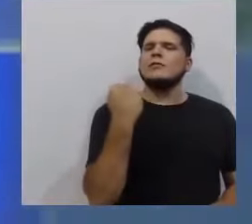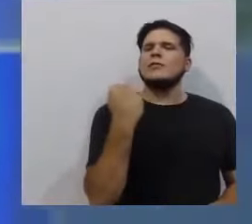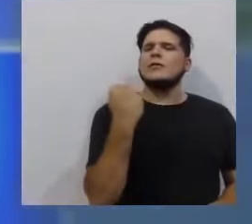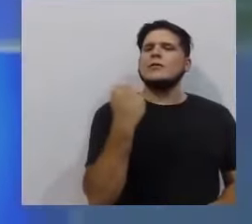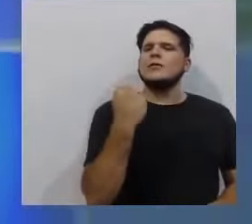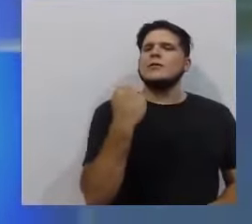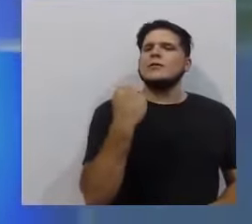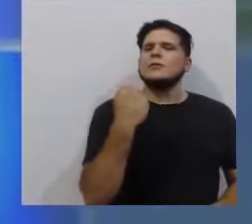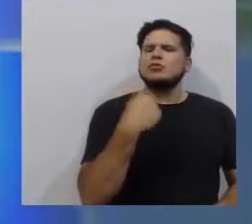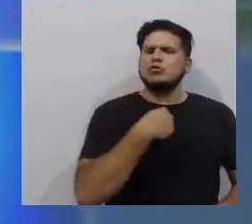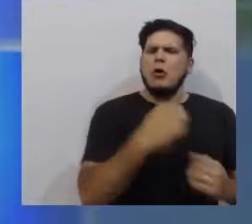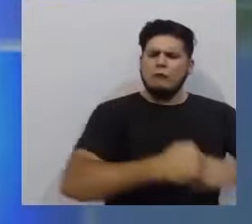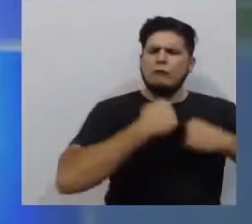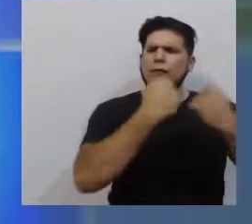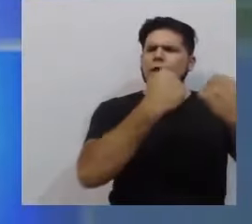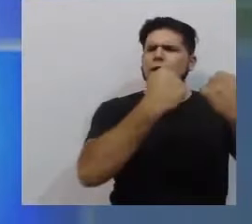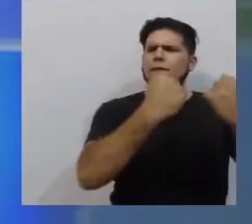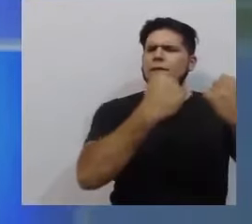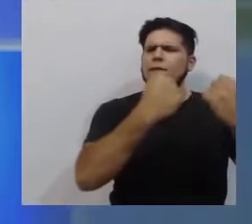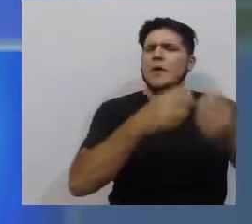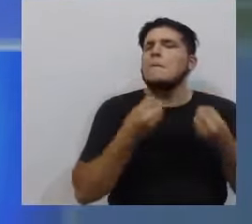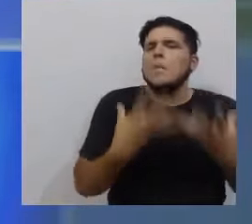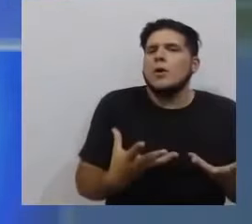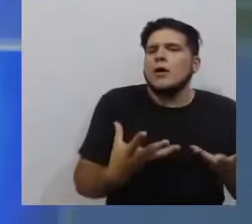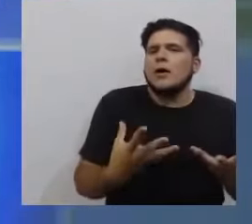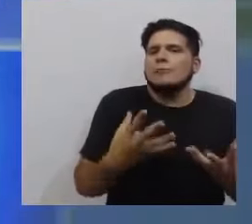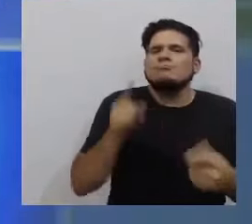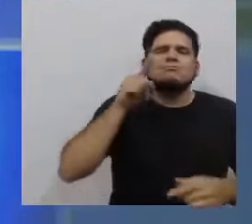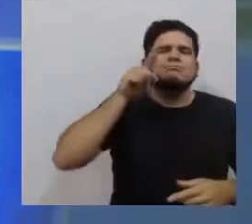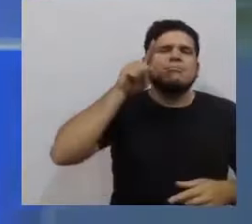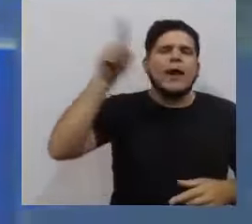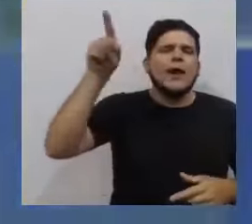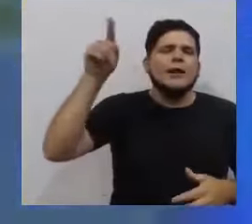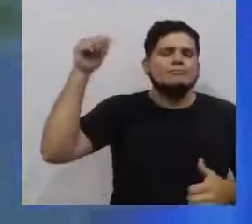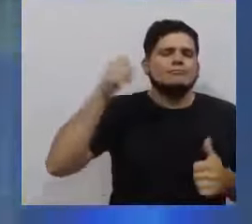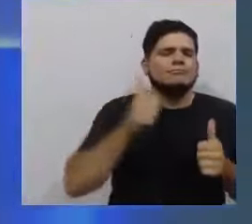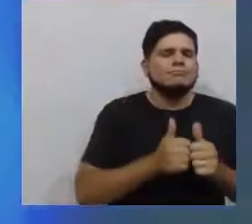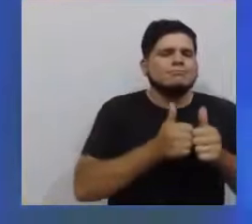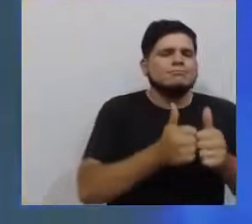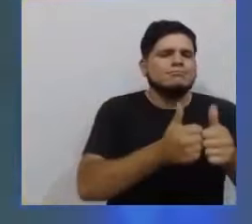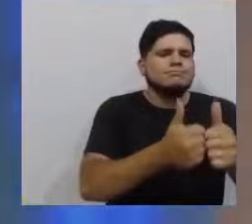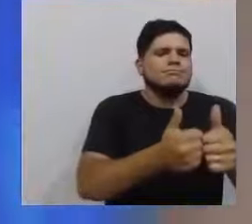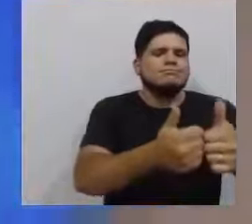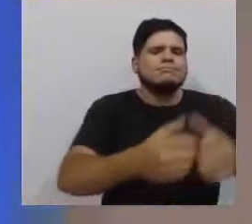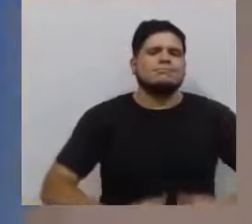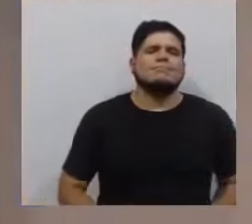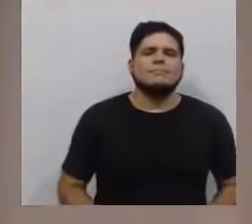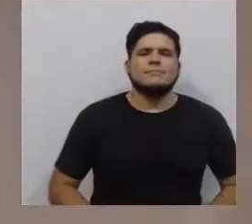el que venció al enemigo usted está entendiendo eso los enemigos se van a dar cuenta